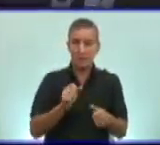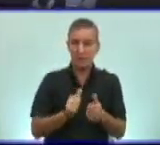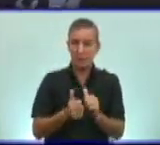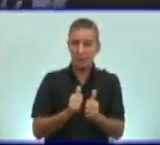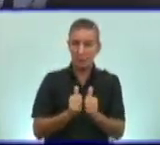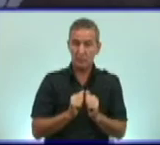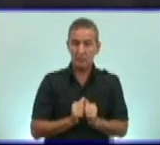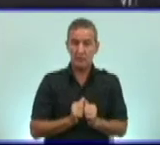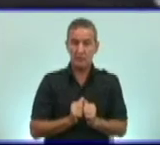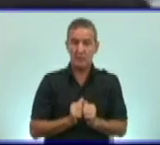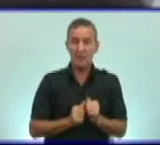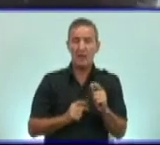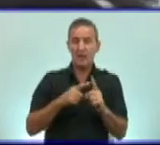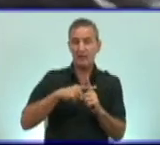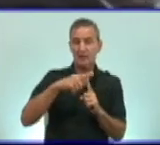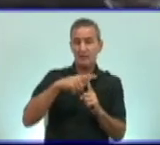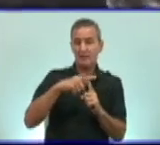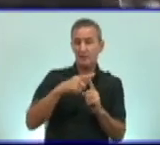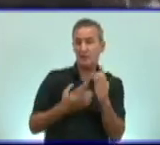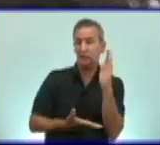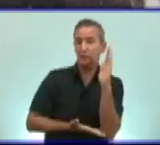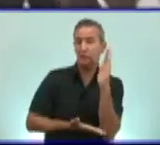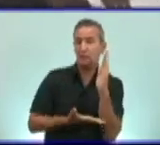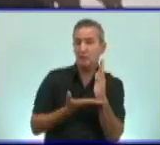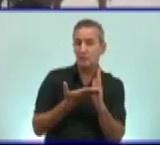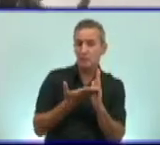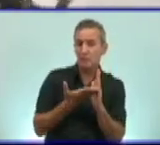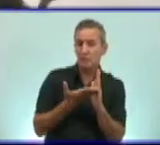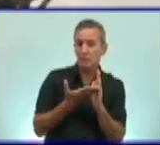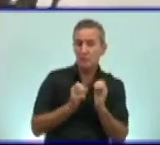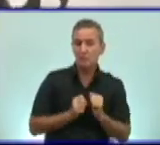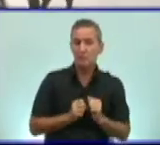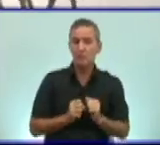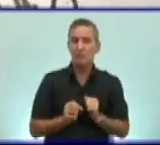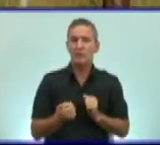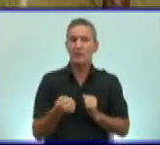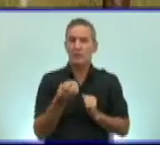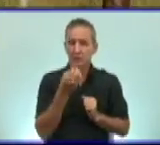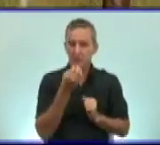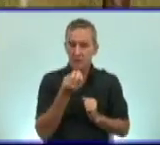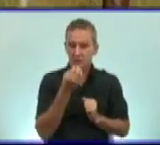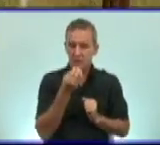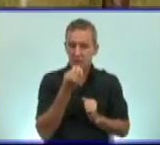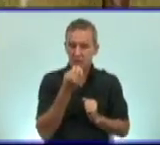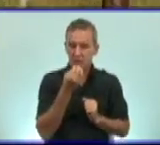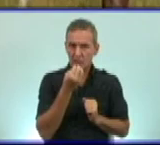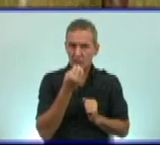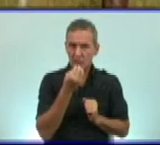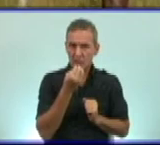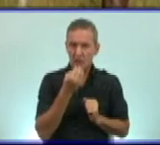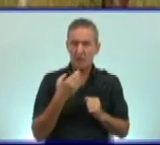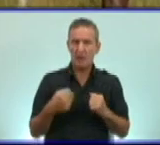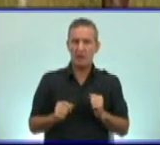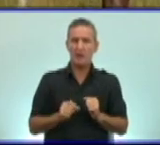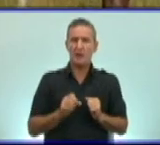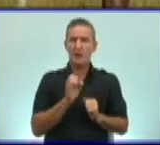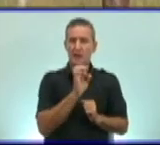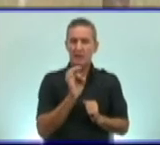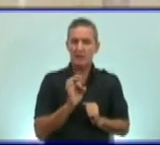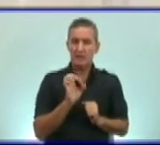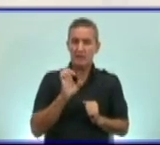altas temperaturas tomen un aporte extra de electrolitos. Eso va a ser fundamental para la salud y para el resultado deportivo de nuestro